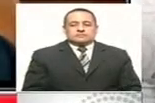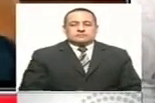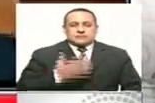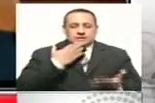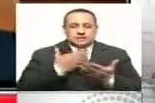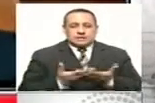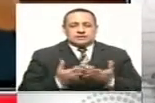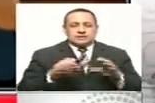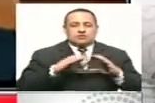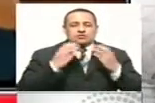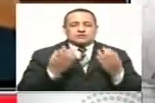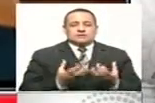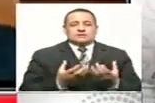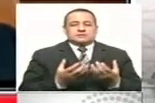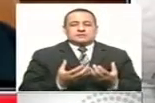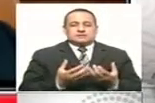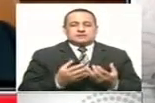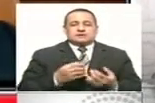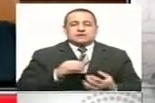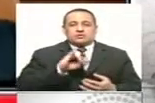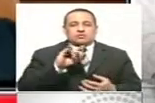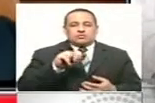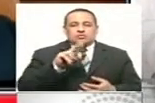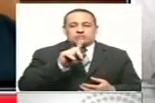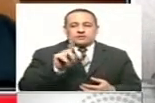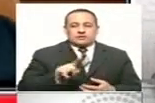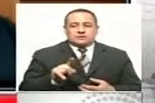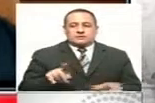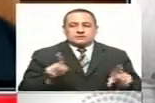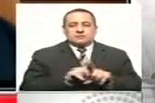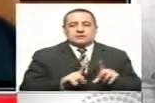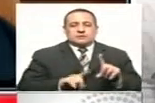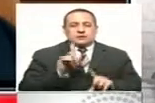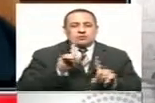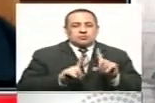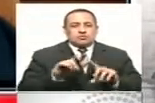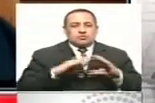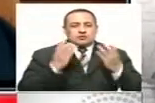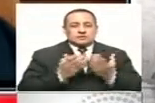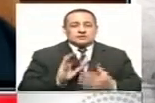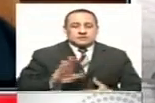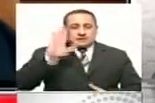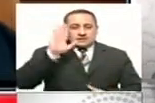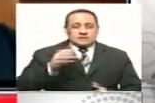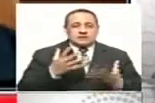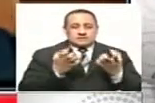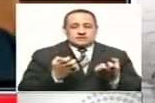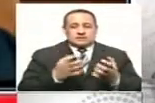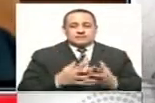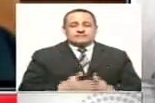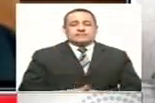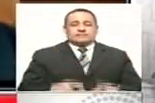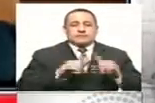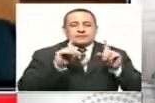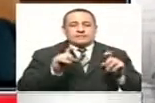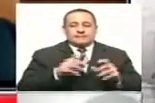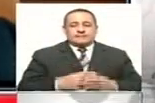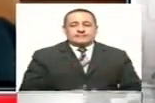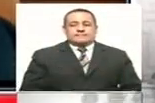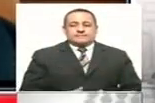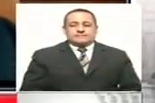Gracias, congresista Juárez. ¿Algún otro congresista que tenga bien formular alguna